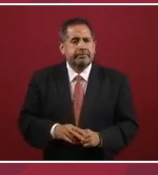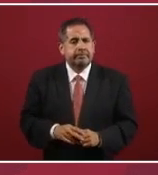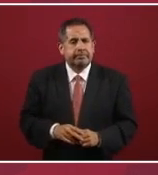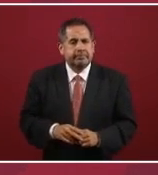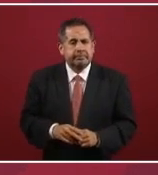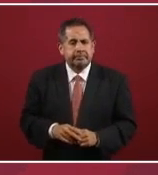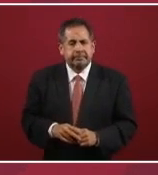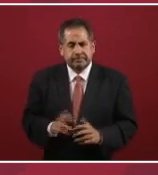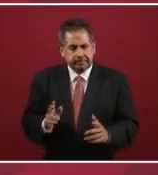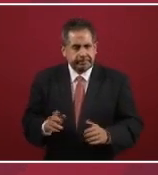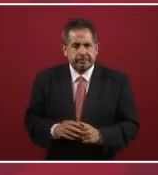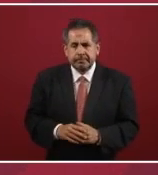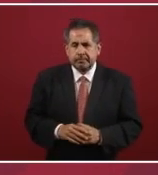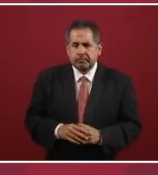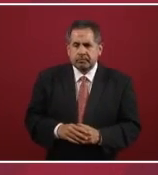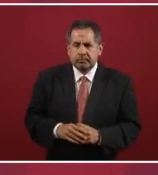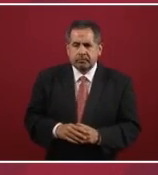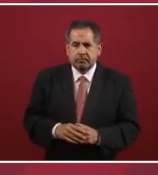lo